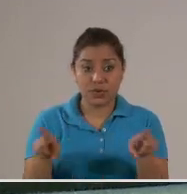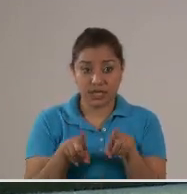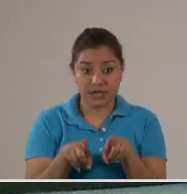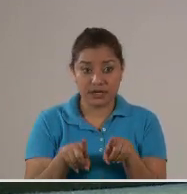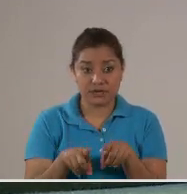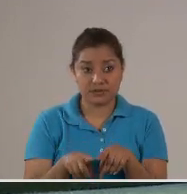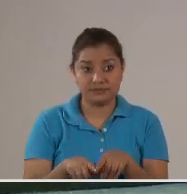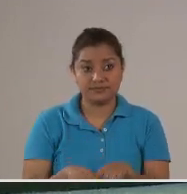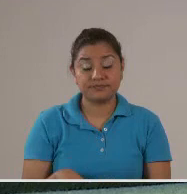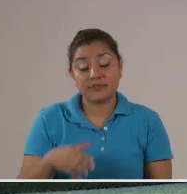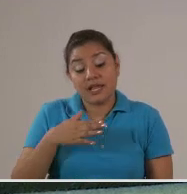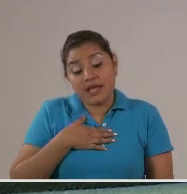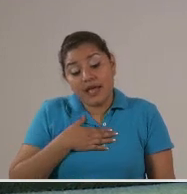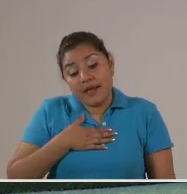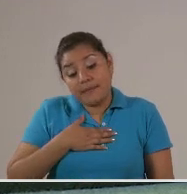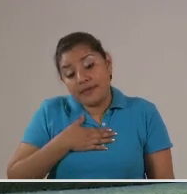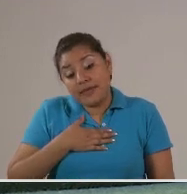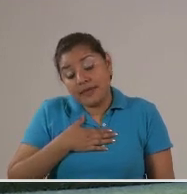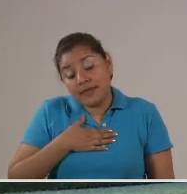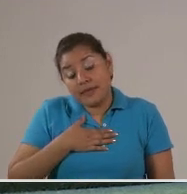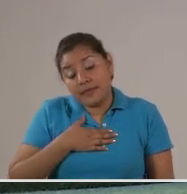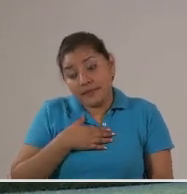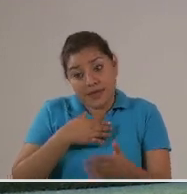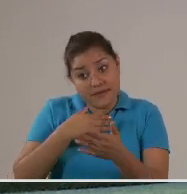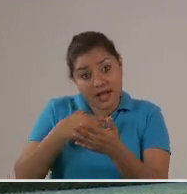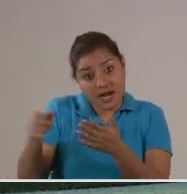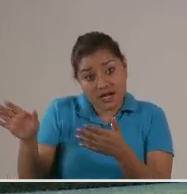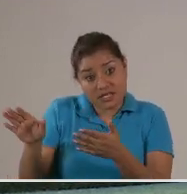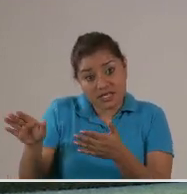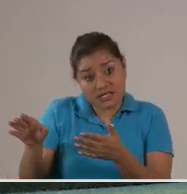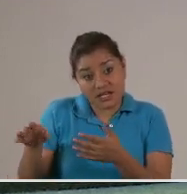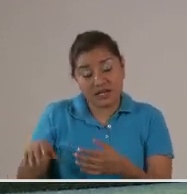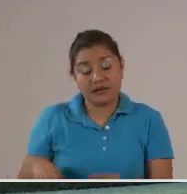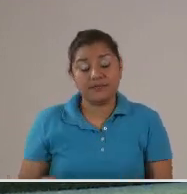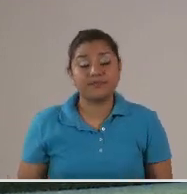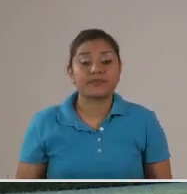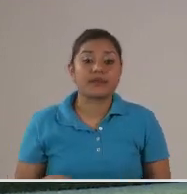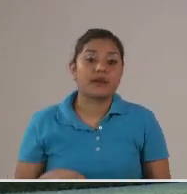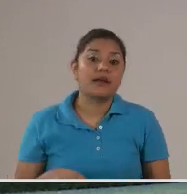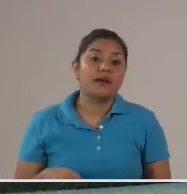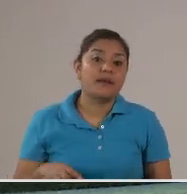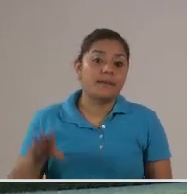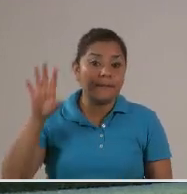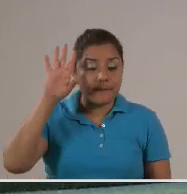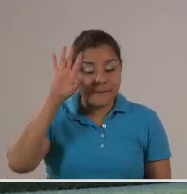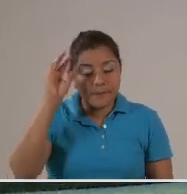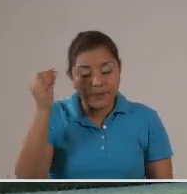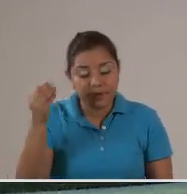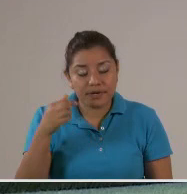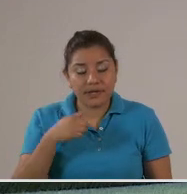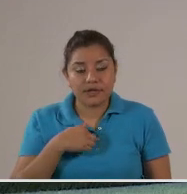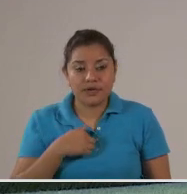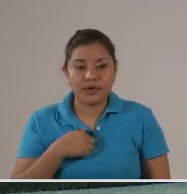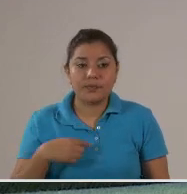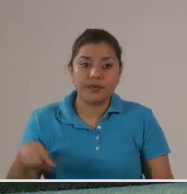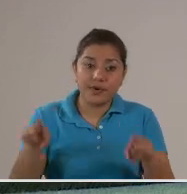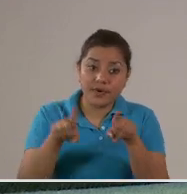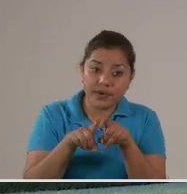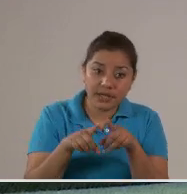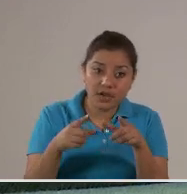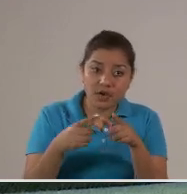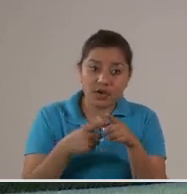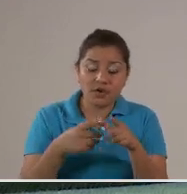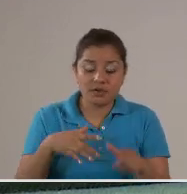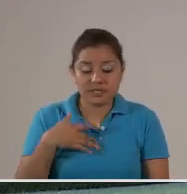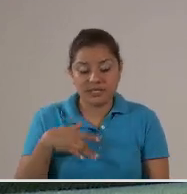rechazar y van a decir no que busca la unidad Sí pero con los que tienen y sienten lo mismo con los demás no no me voy a ir como